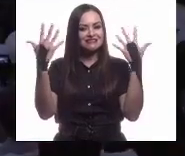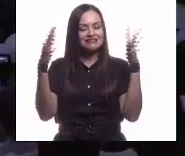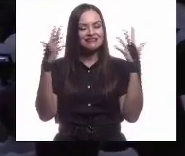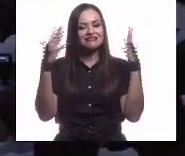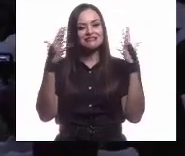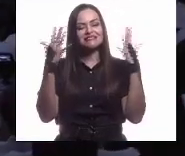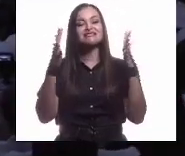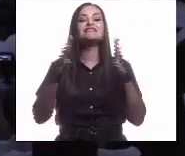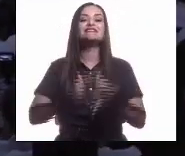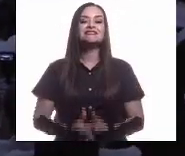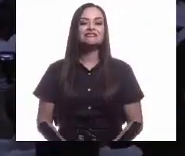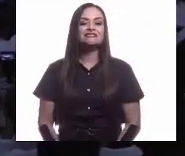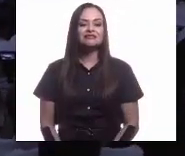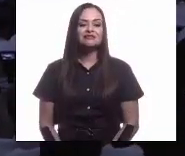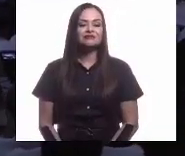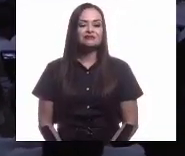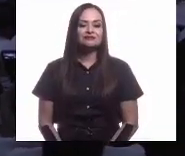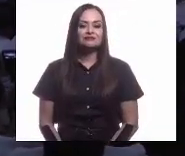nosotros.